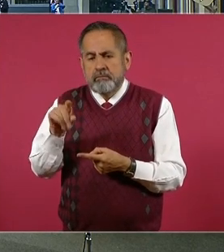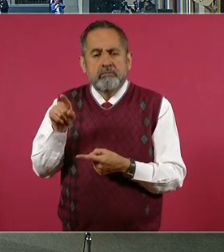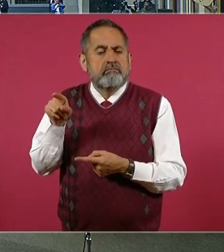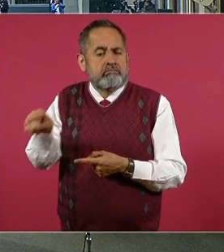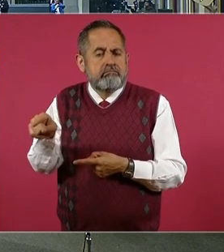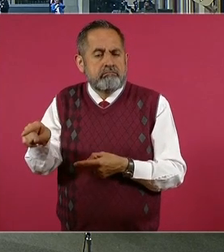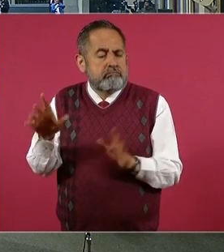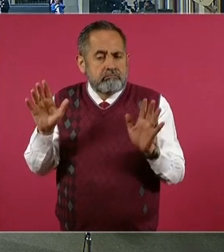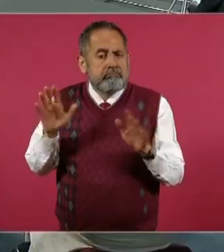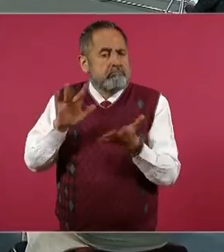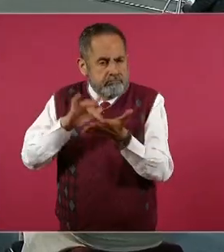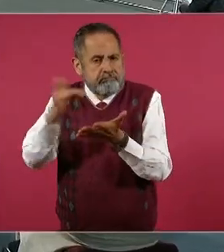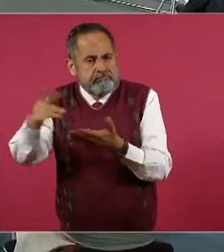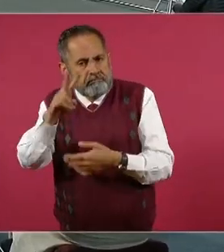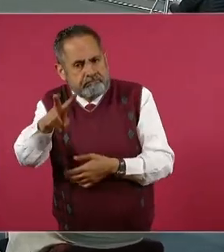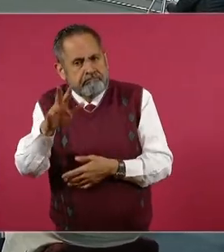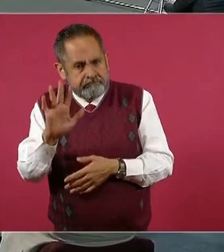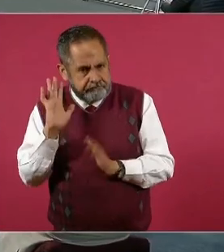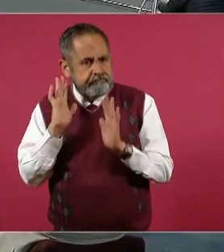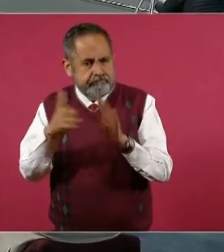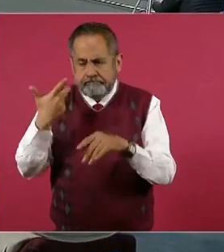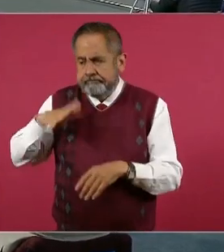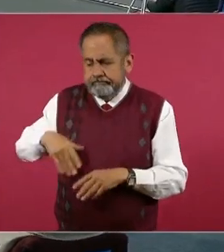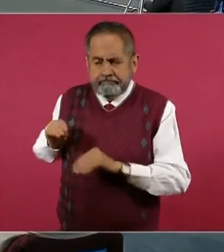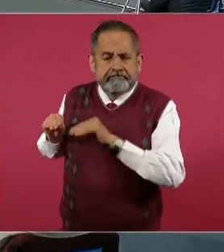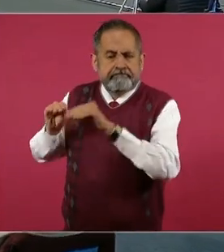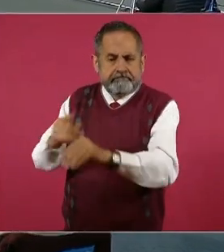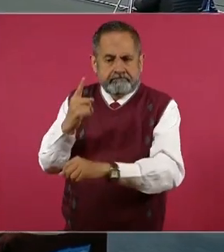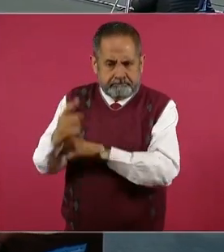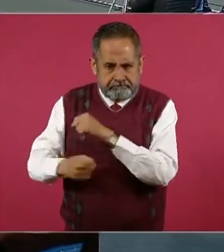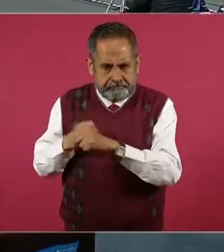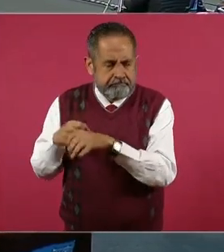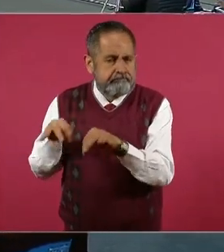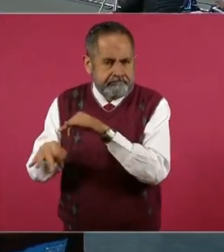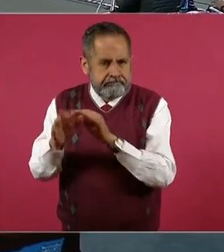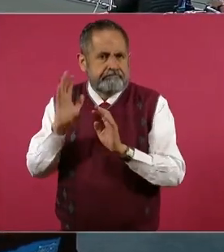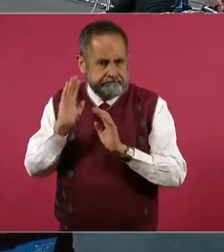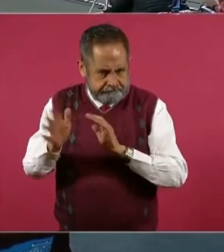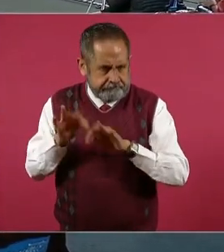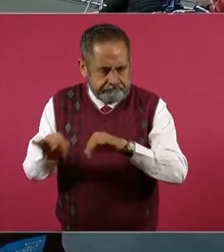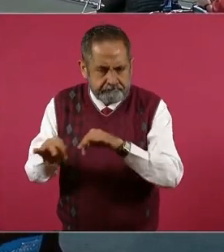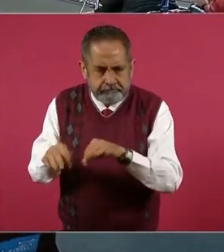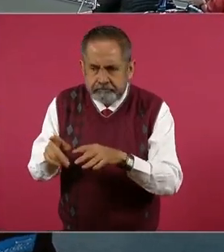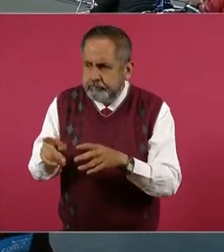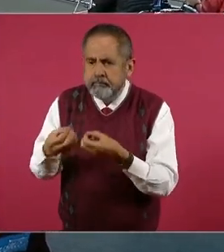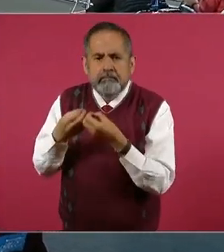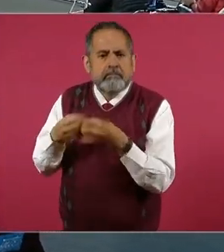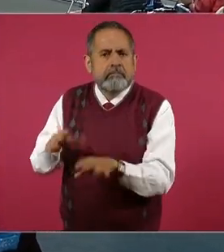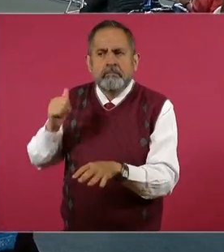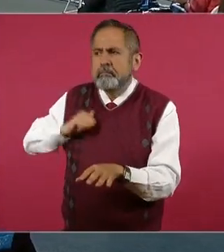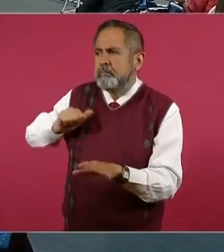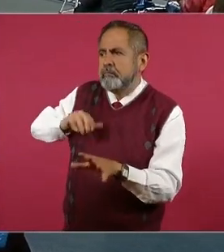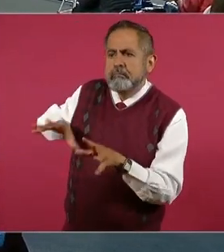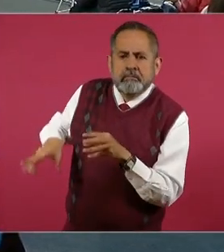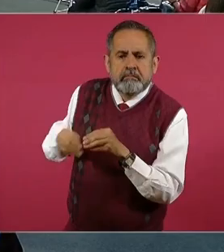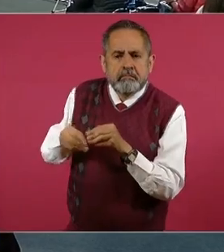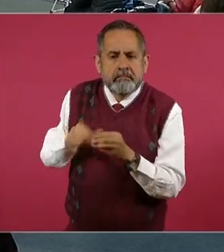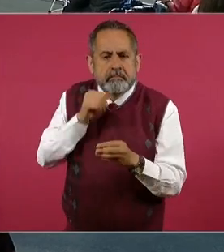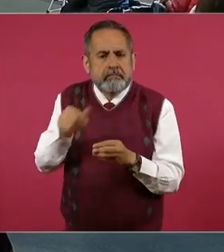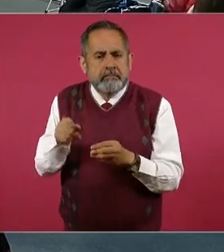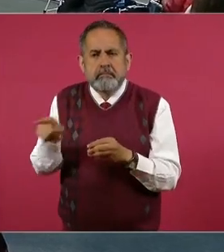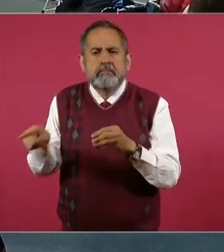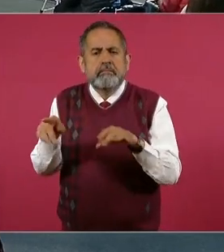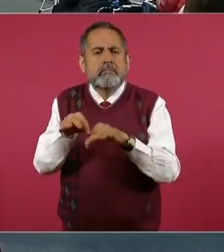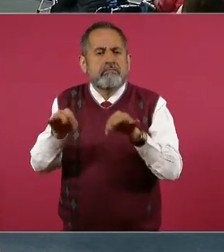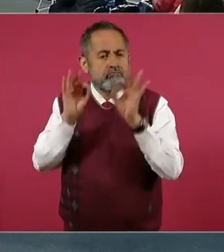más sería realmente él está agradecido porque, como ya lo dije, ya lleva un año trabajando, laborando. Él pues está contento, aunque no es dentro de lo que